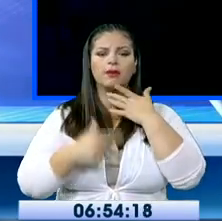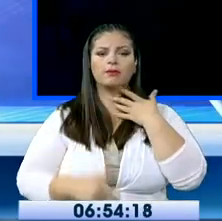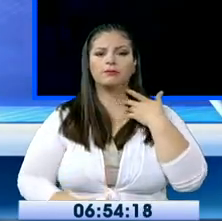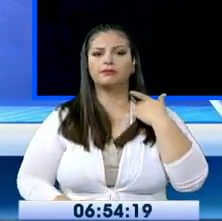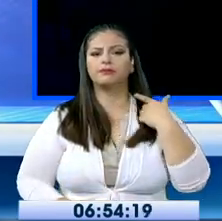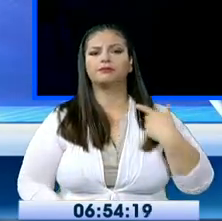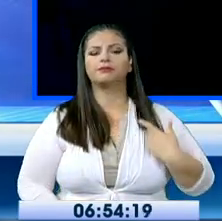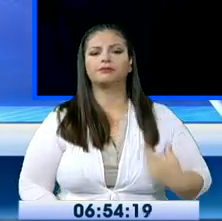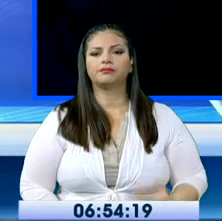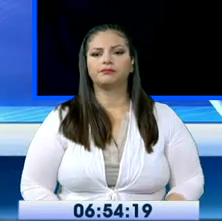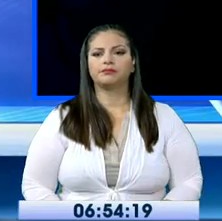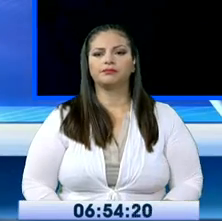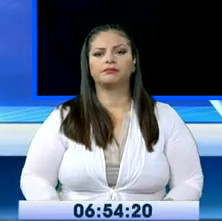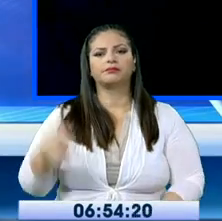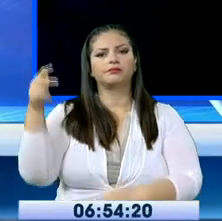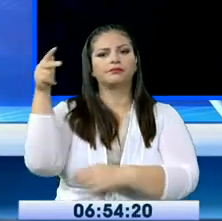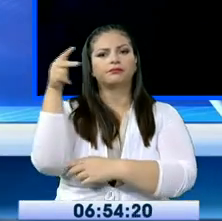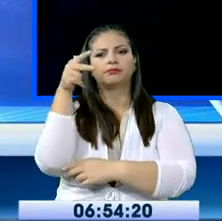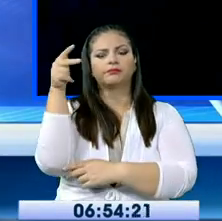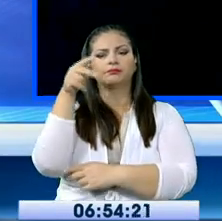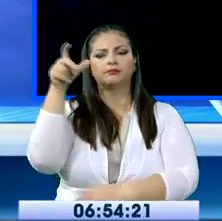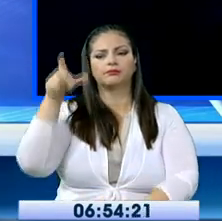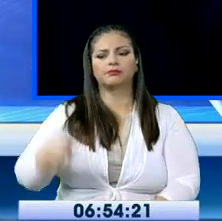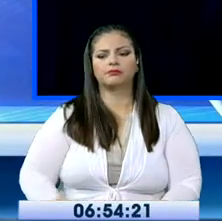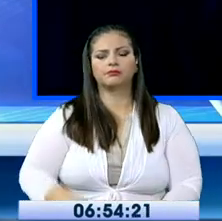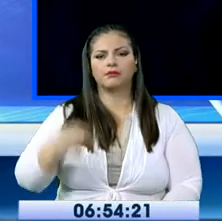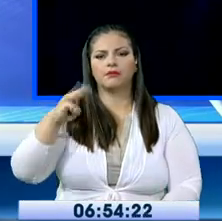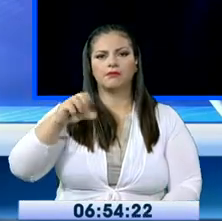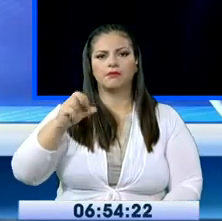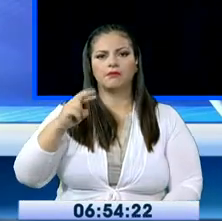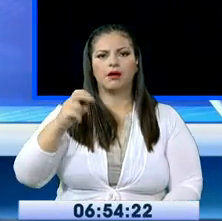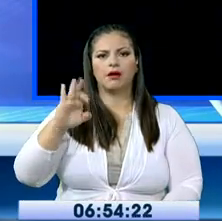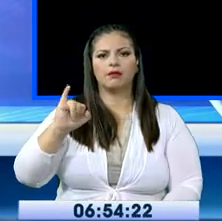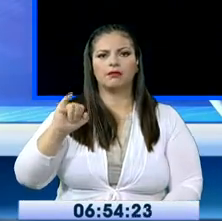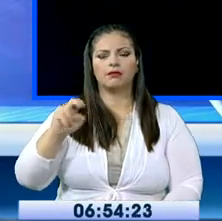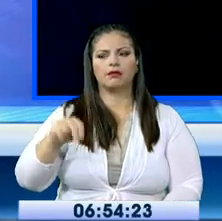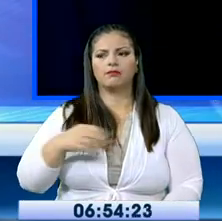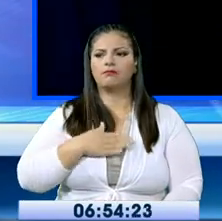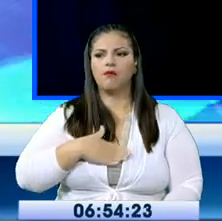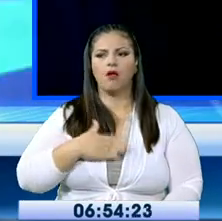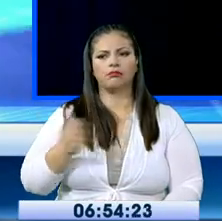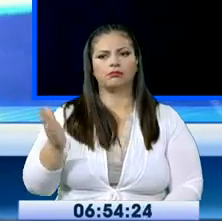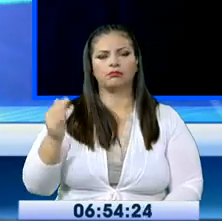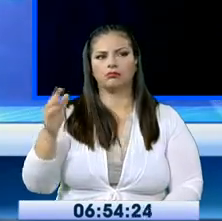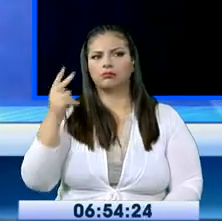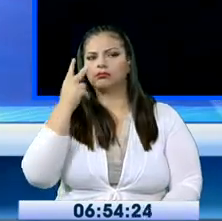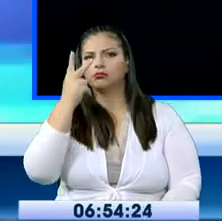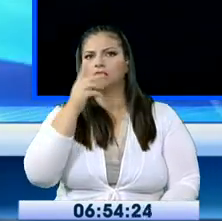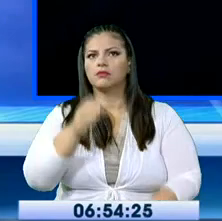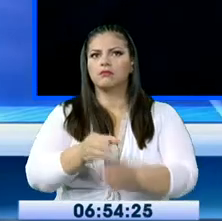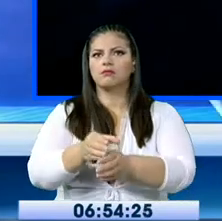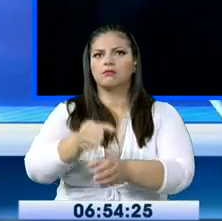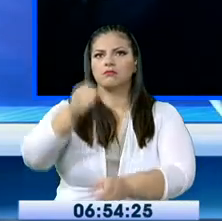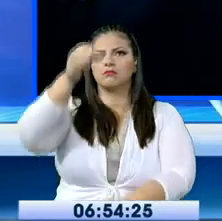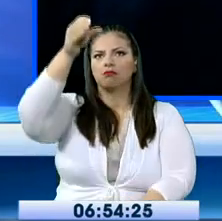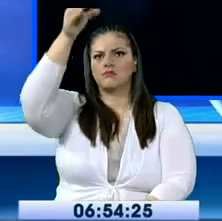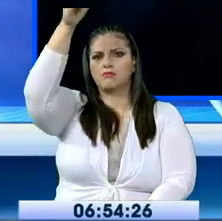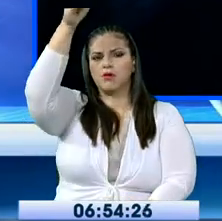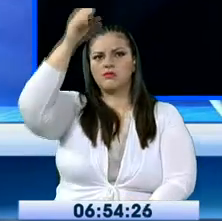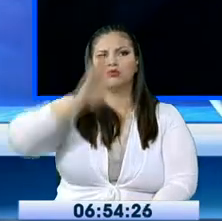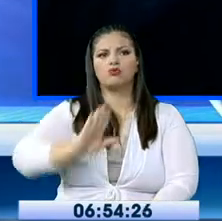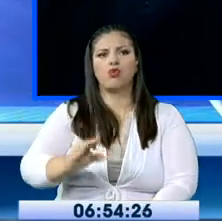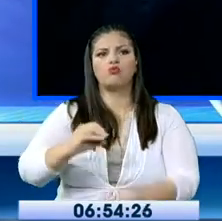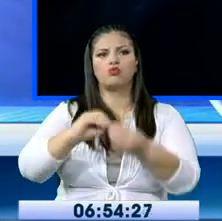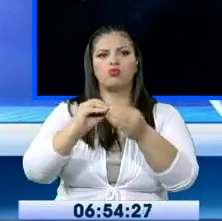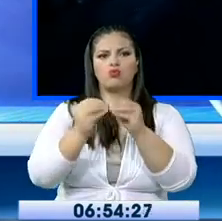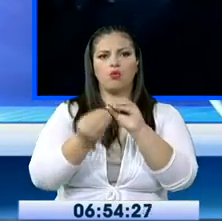Martín, vamos a dar a conocer el código, el número de este poste para que personal de